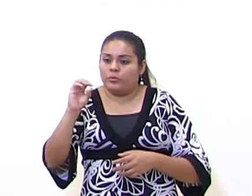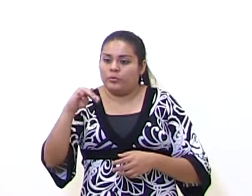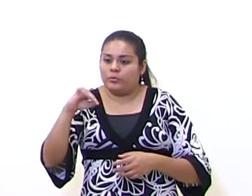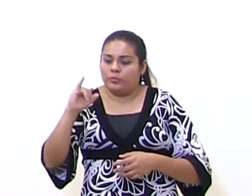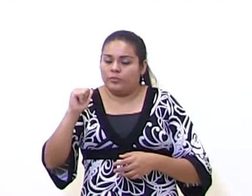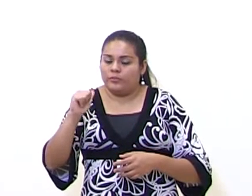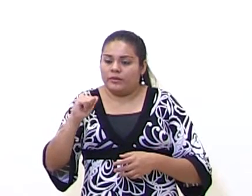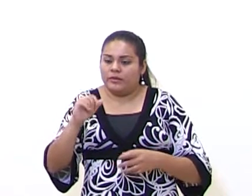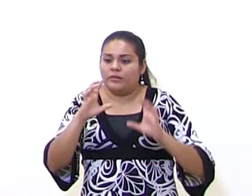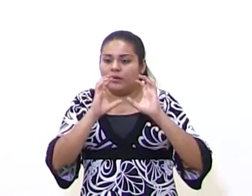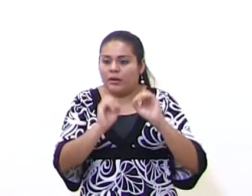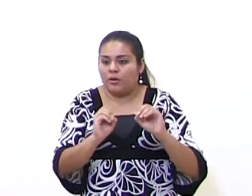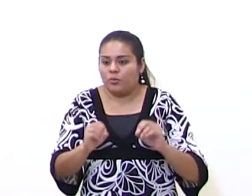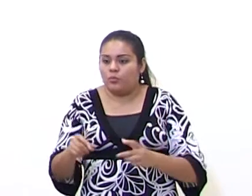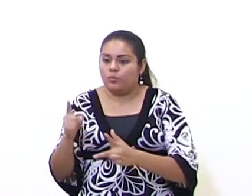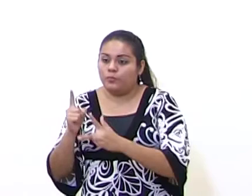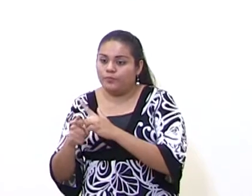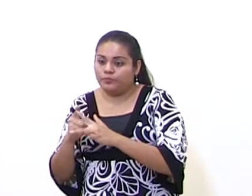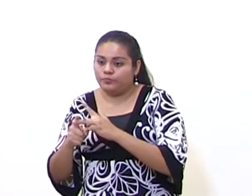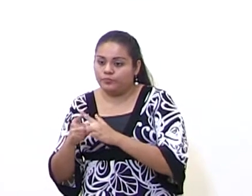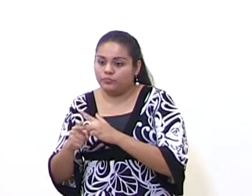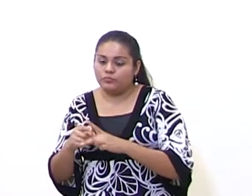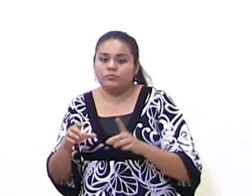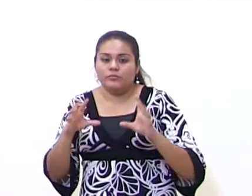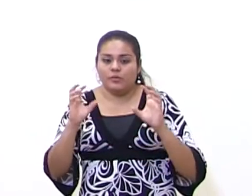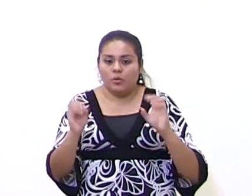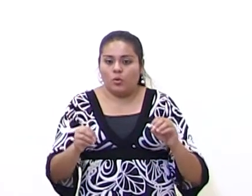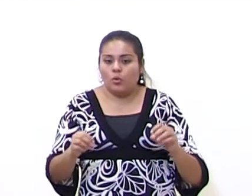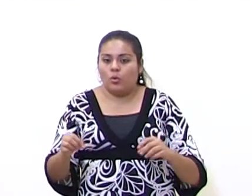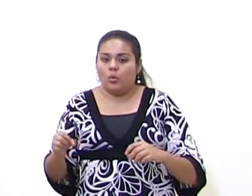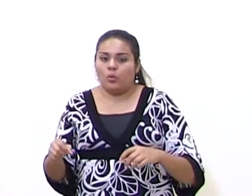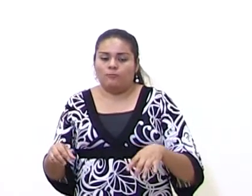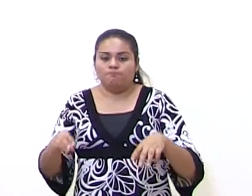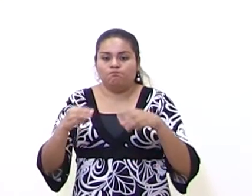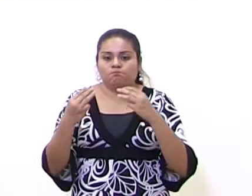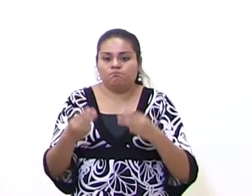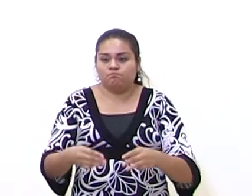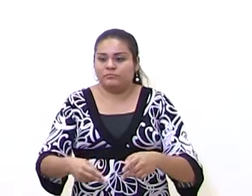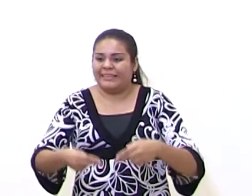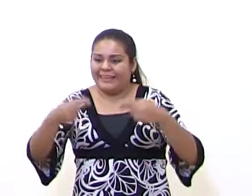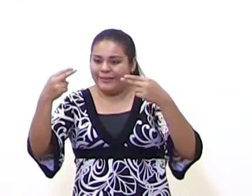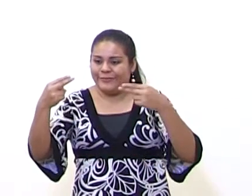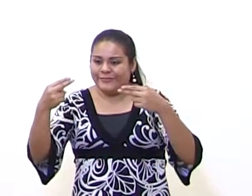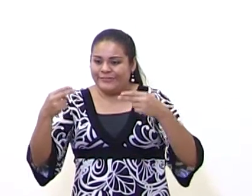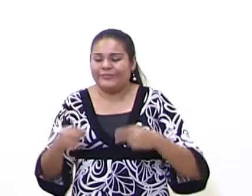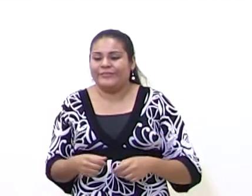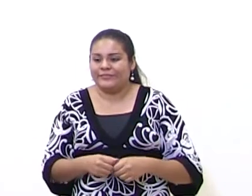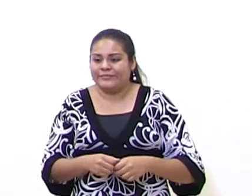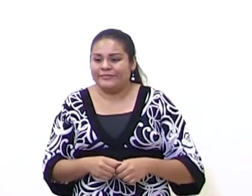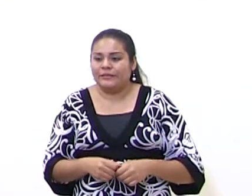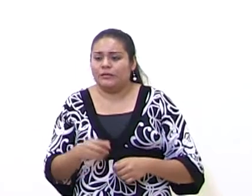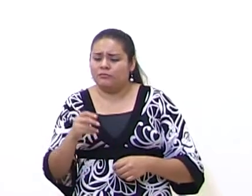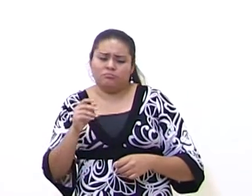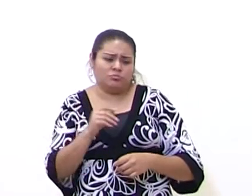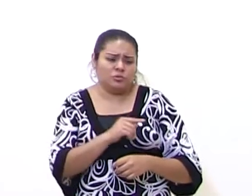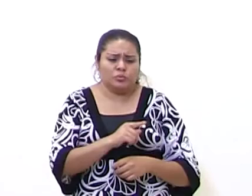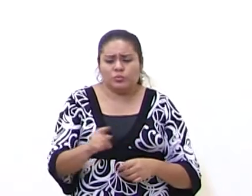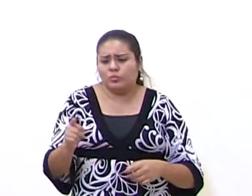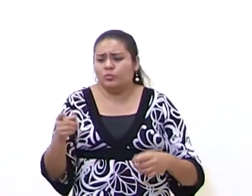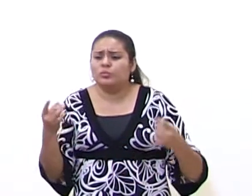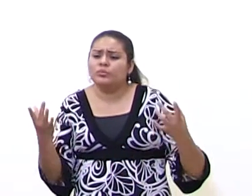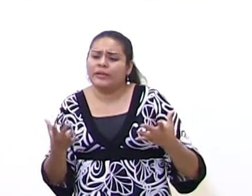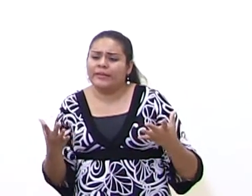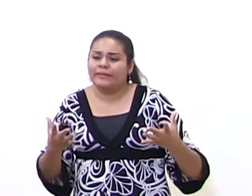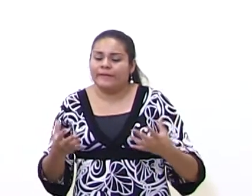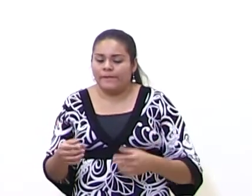contabilidad, mercadotecnia, claro está, o gestión empresarial, y ahí ya llevas estos elementos